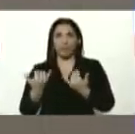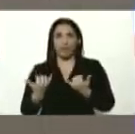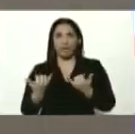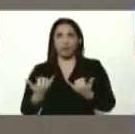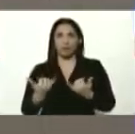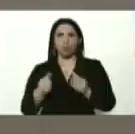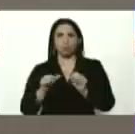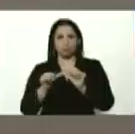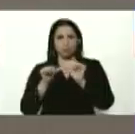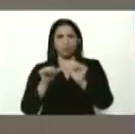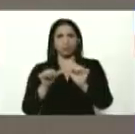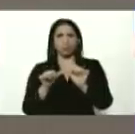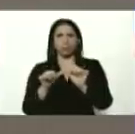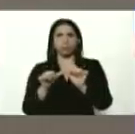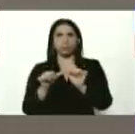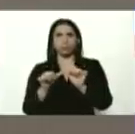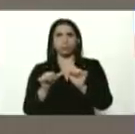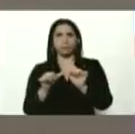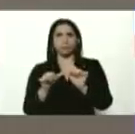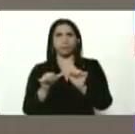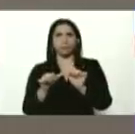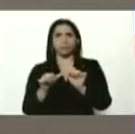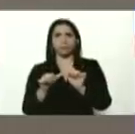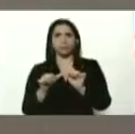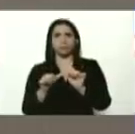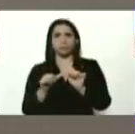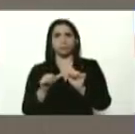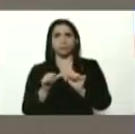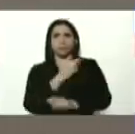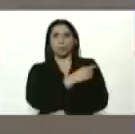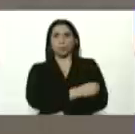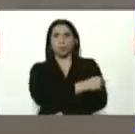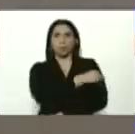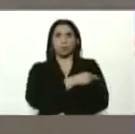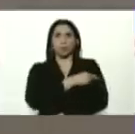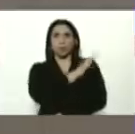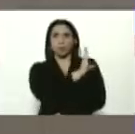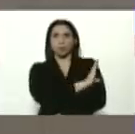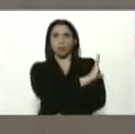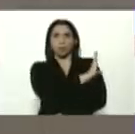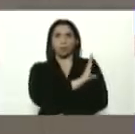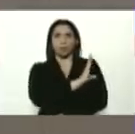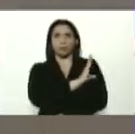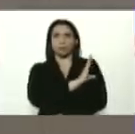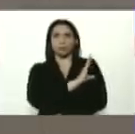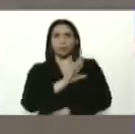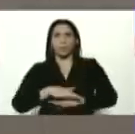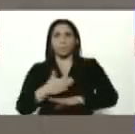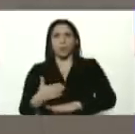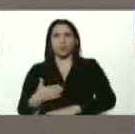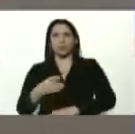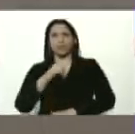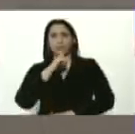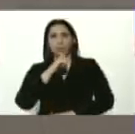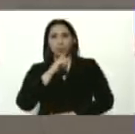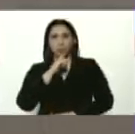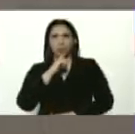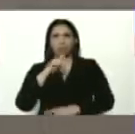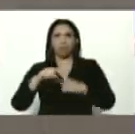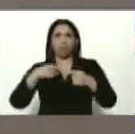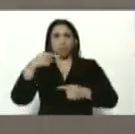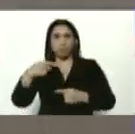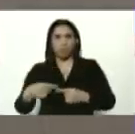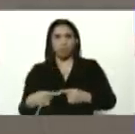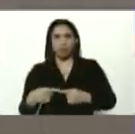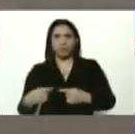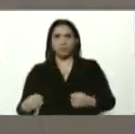mantuvo hospitalizado en esta clínica privada porque presentaba complicaciones posteriores de